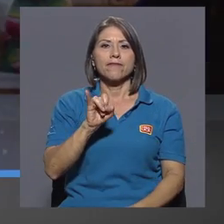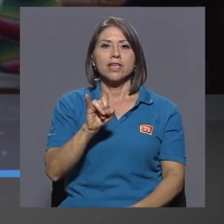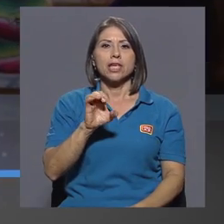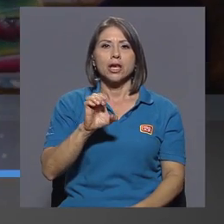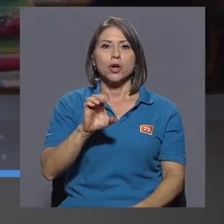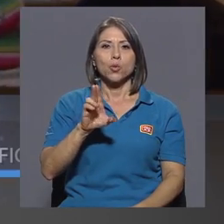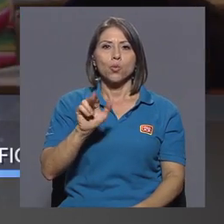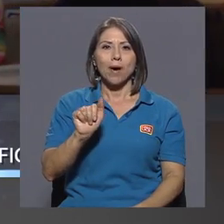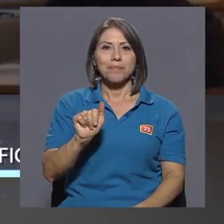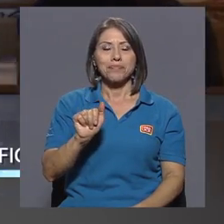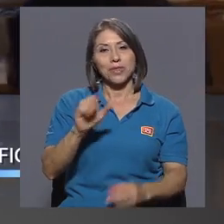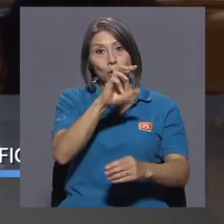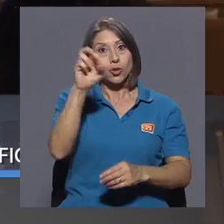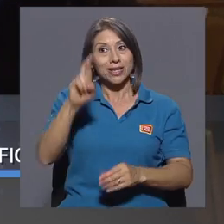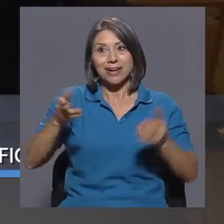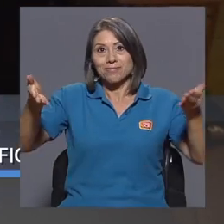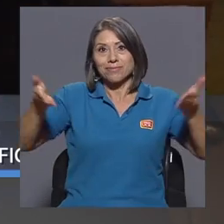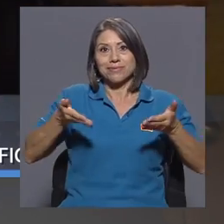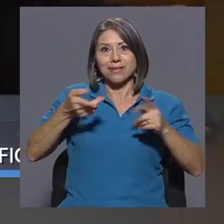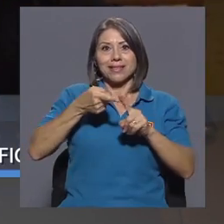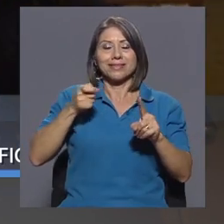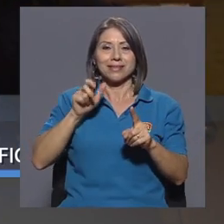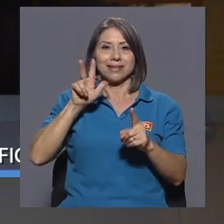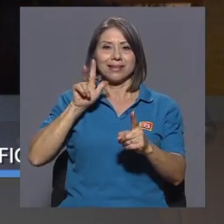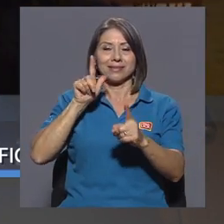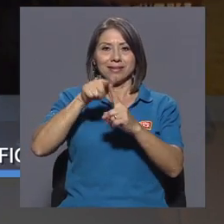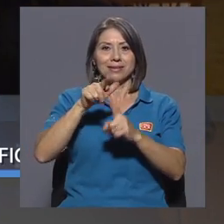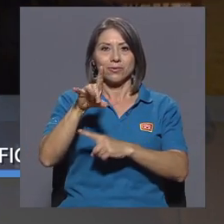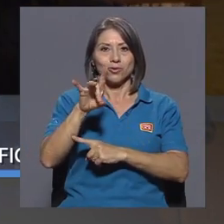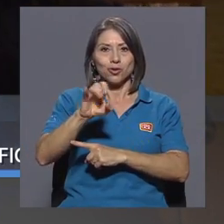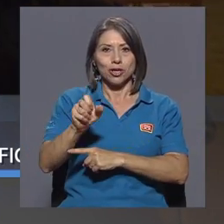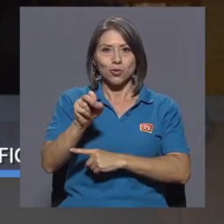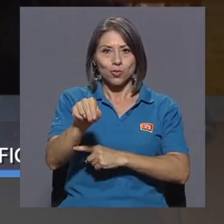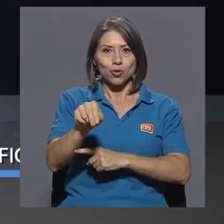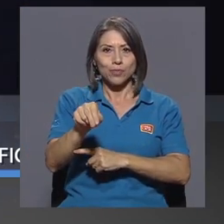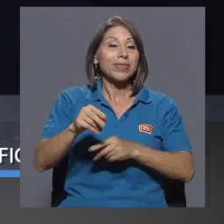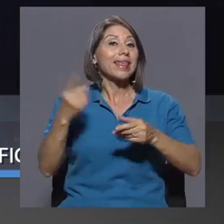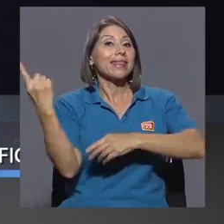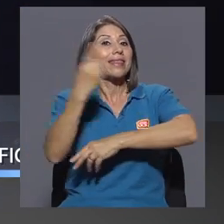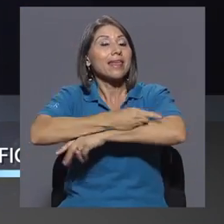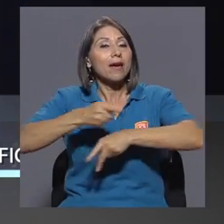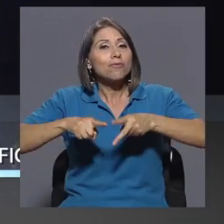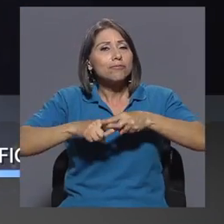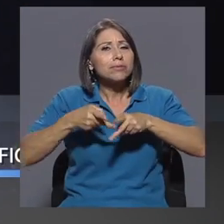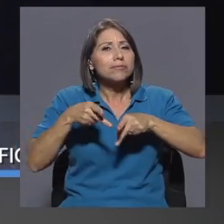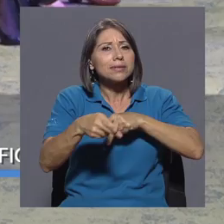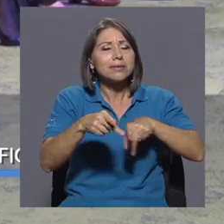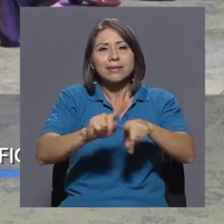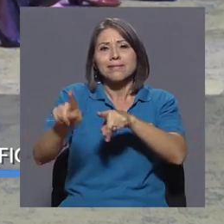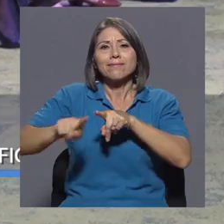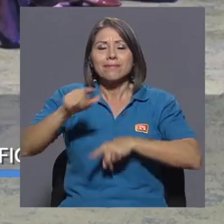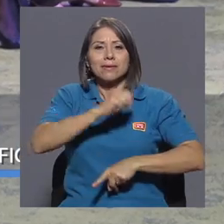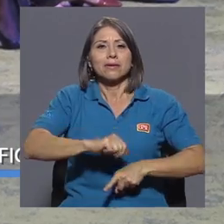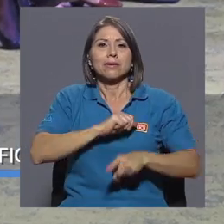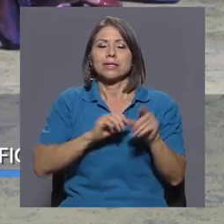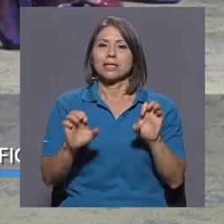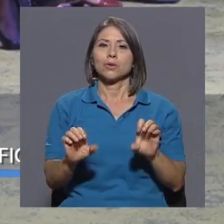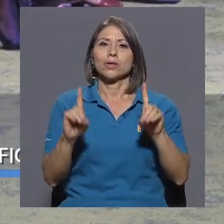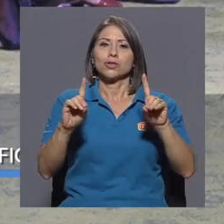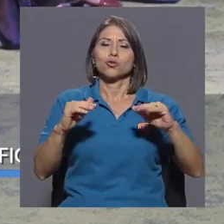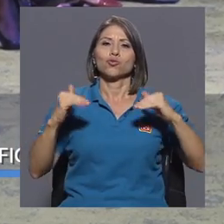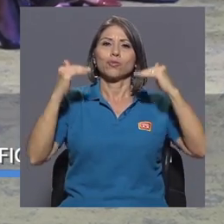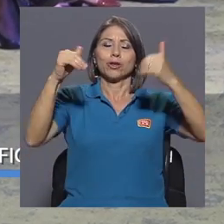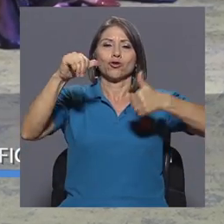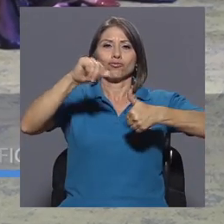Rica fue el anfitrión del 3 al 8 de junio. Durante la inauguración, diferentes autoridades de la educación superior regional y